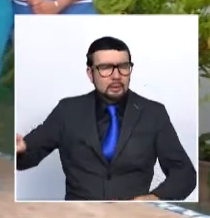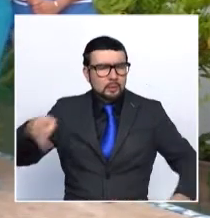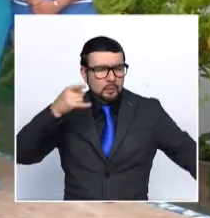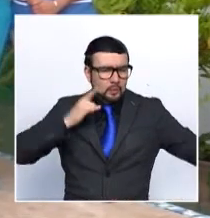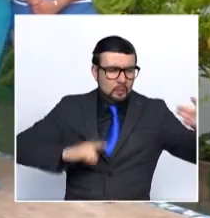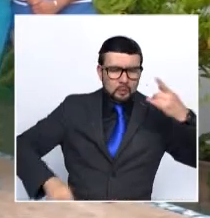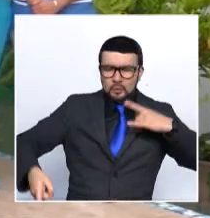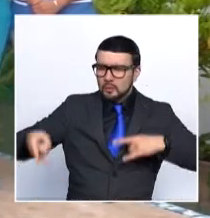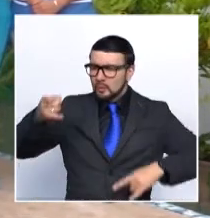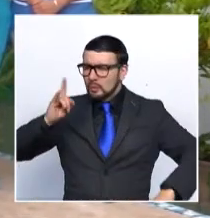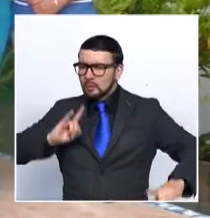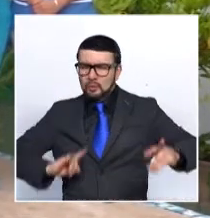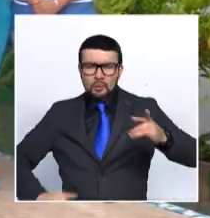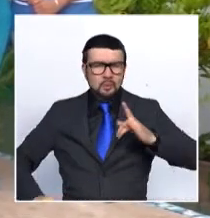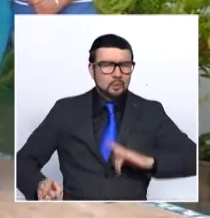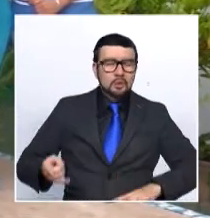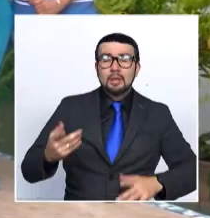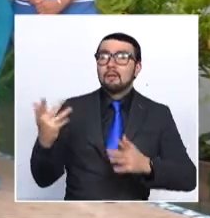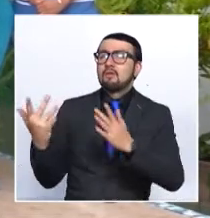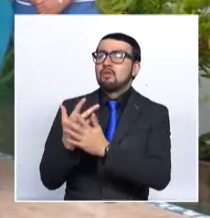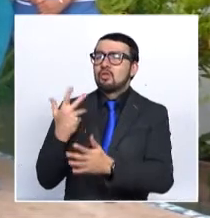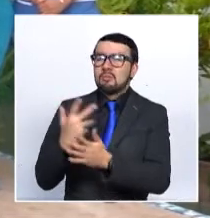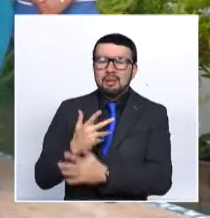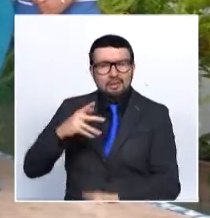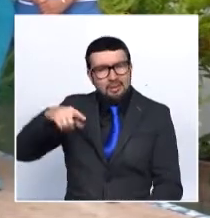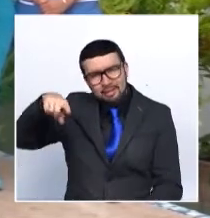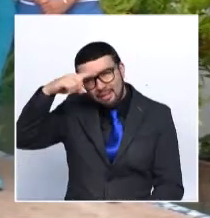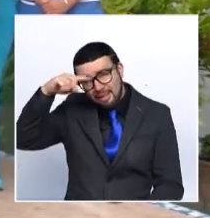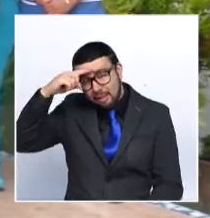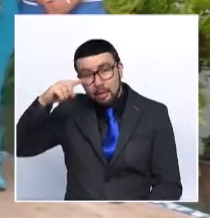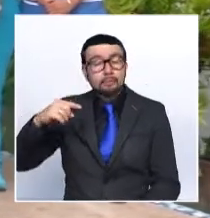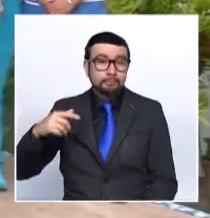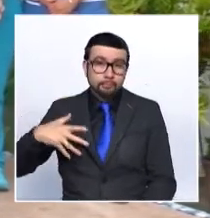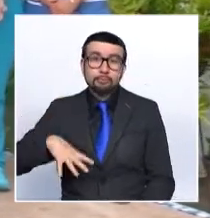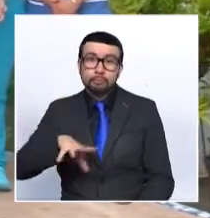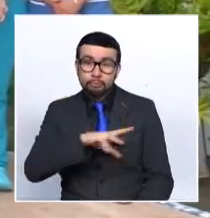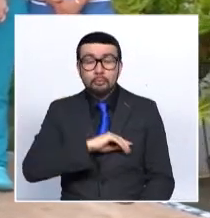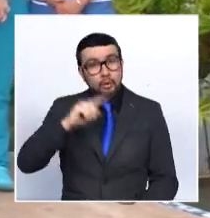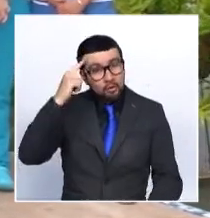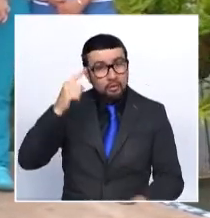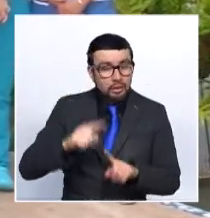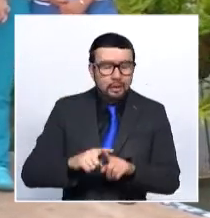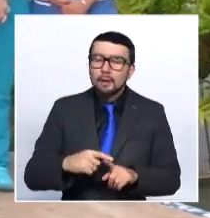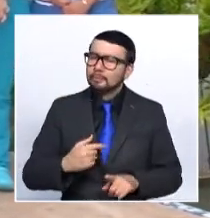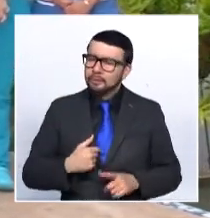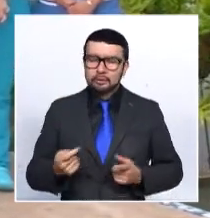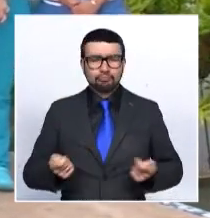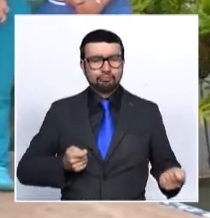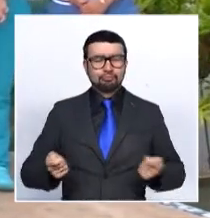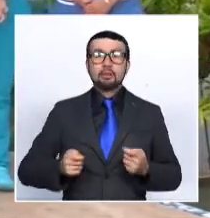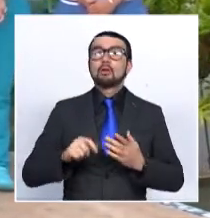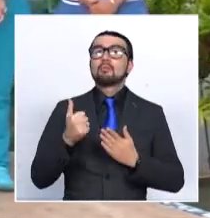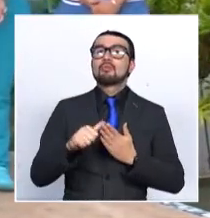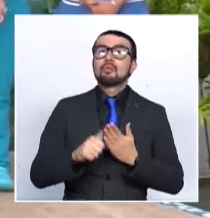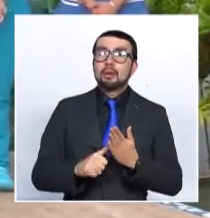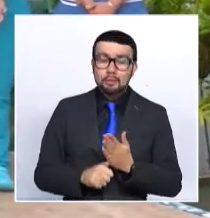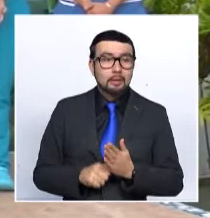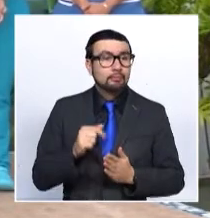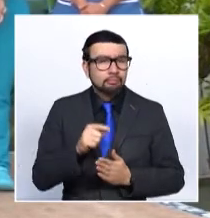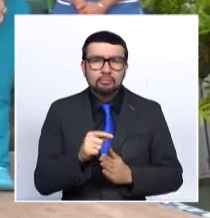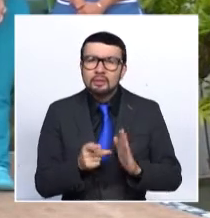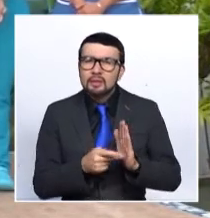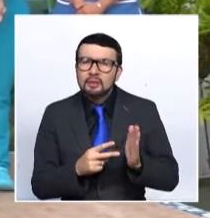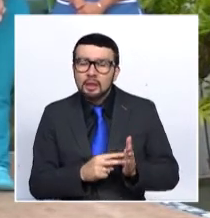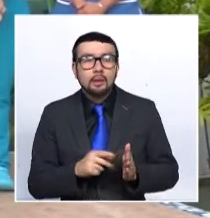por una cantidad de información negativa? Entonces, es lo que propendemos en esto. Dentro de lo mío, hago un programa que básicamente se refiere a unos